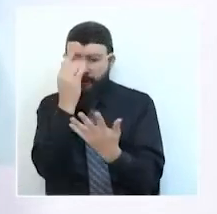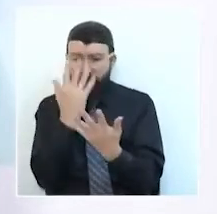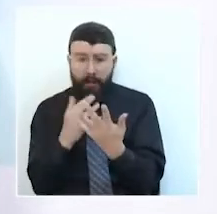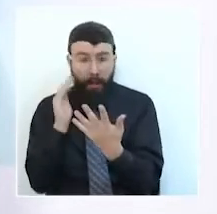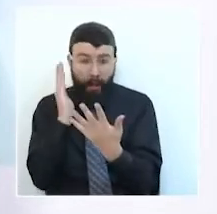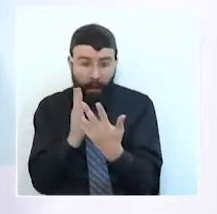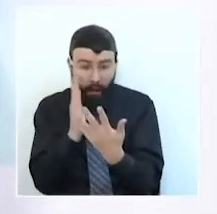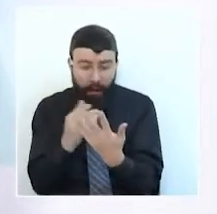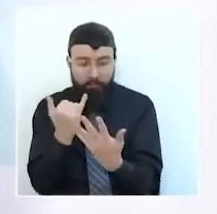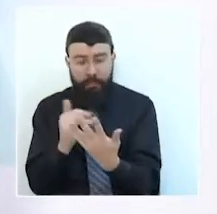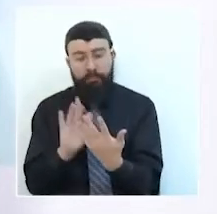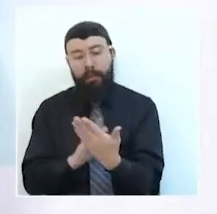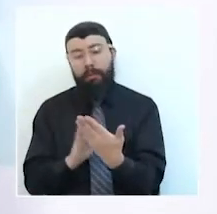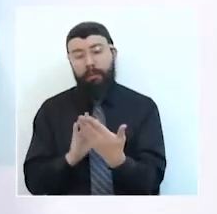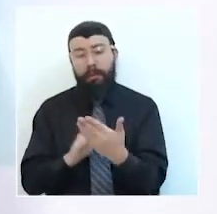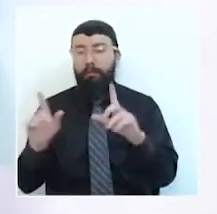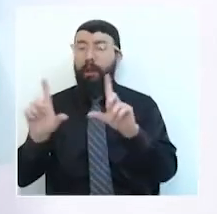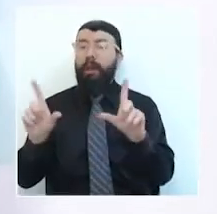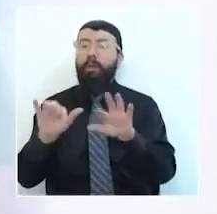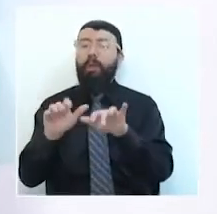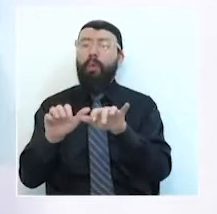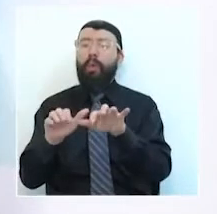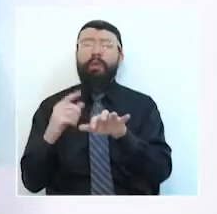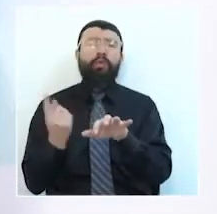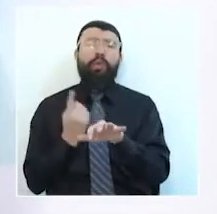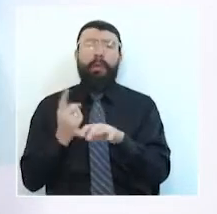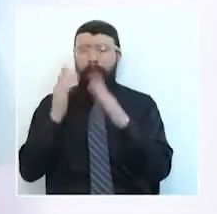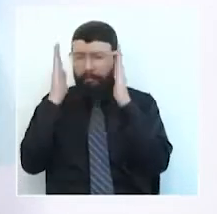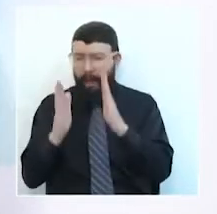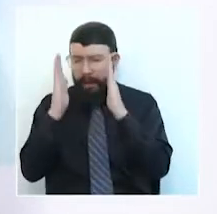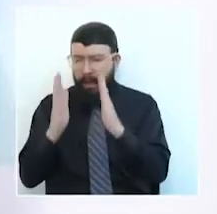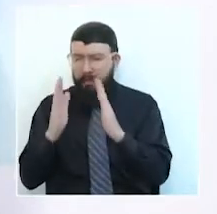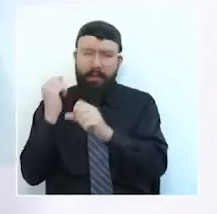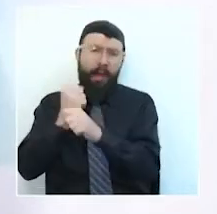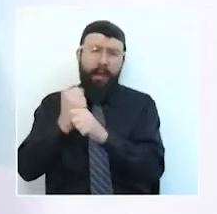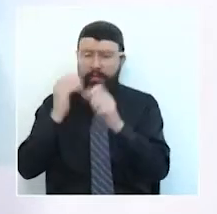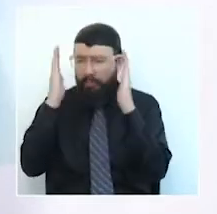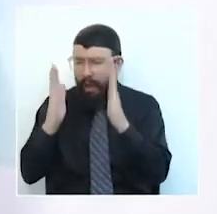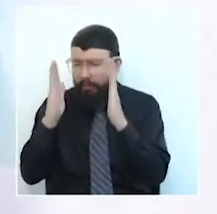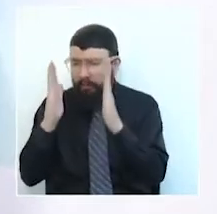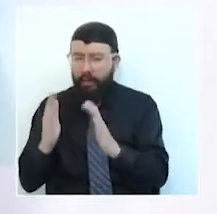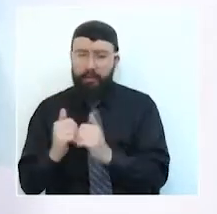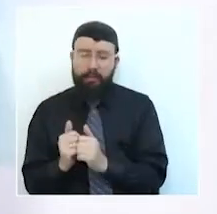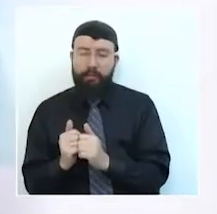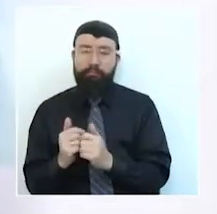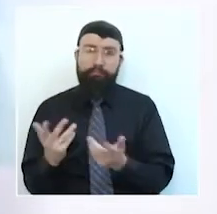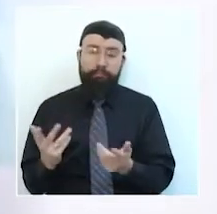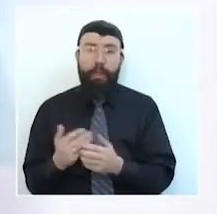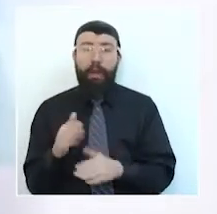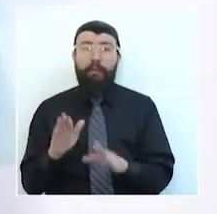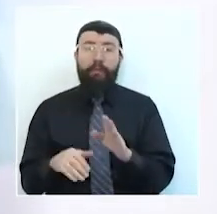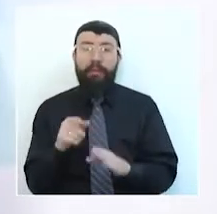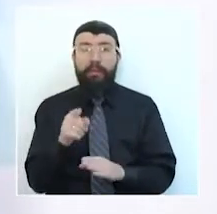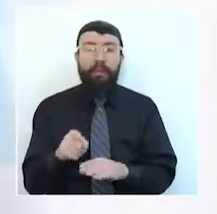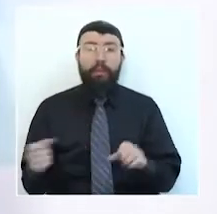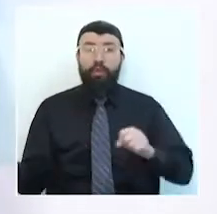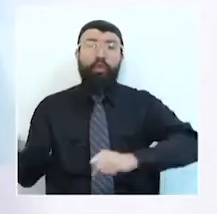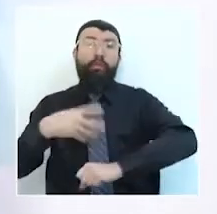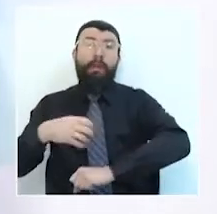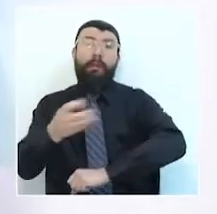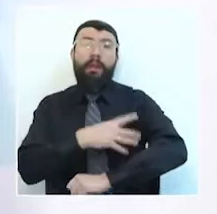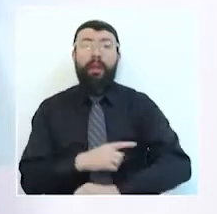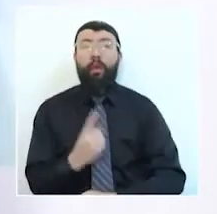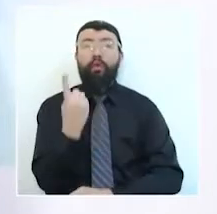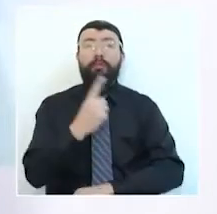perdido el tiempo de la reflexión tenemos un minuto haciendo cola en el supermercado y vamos a ver